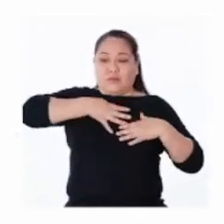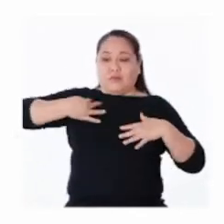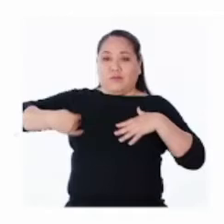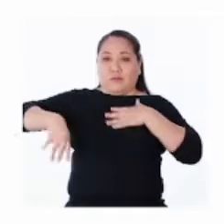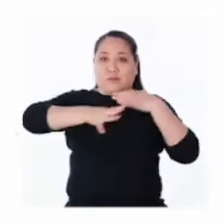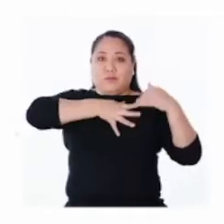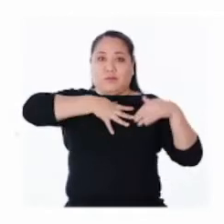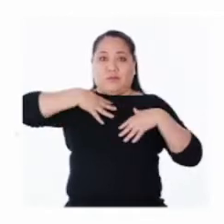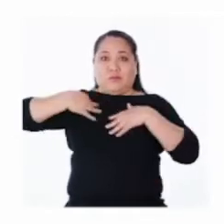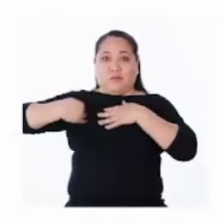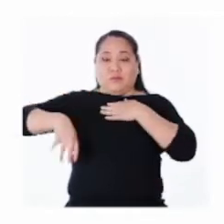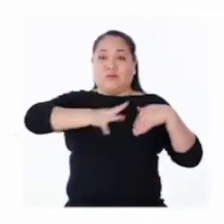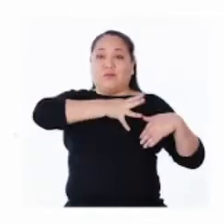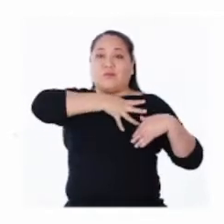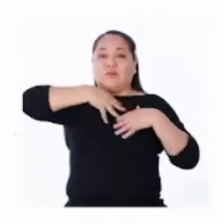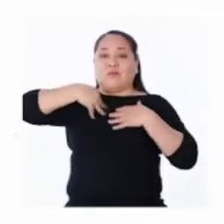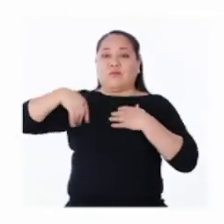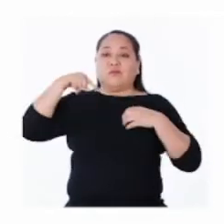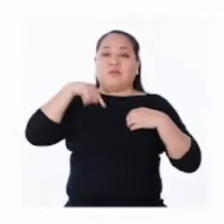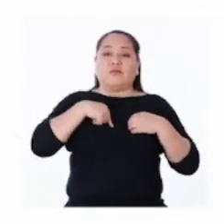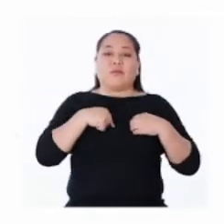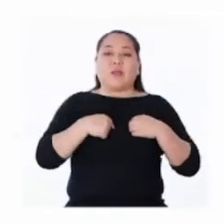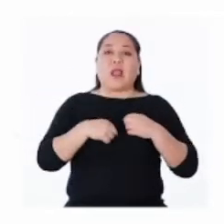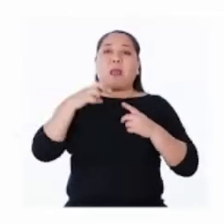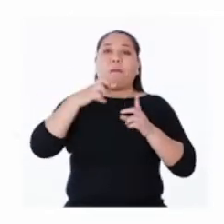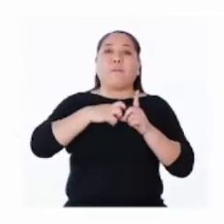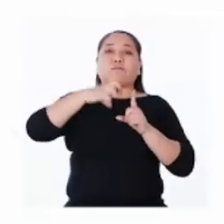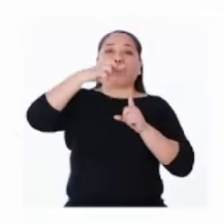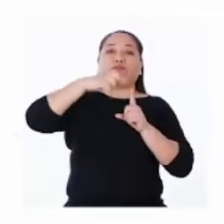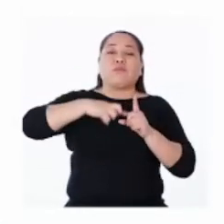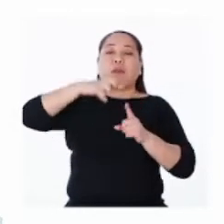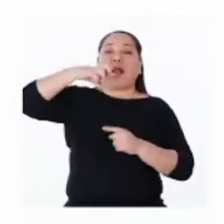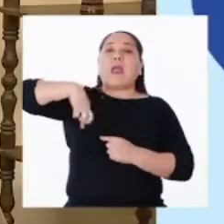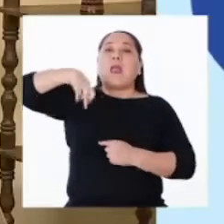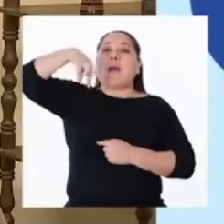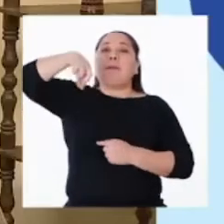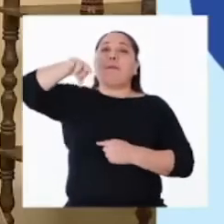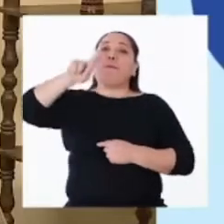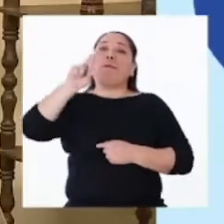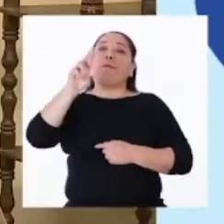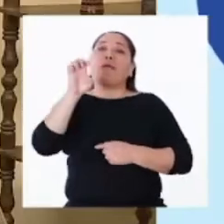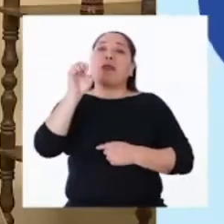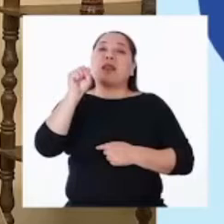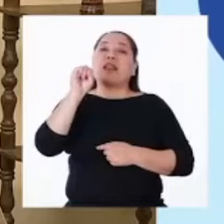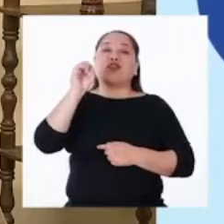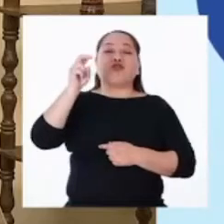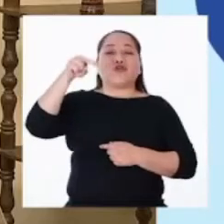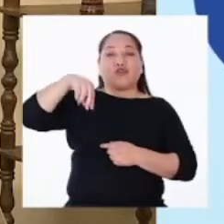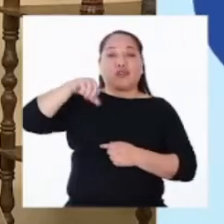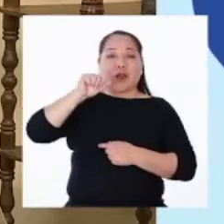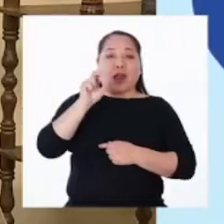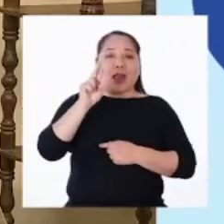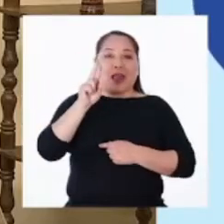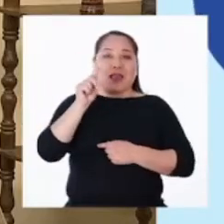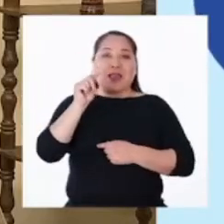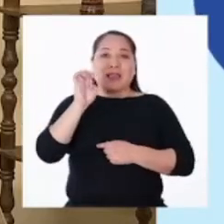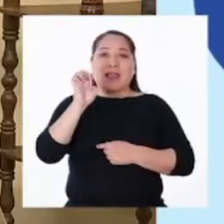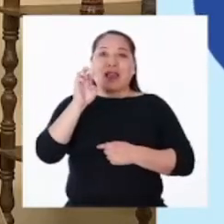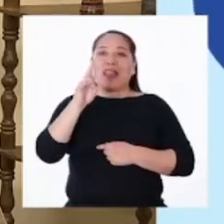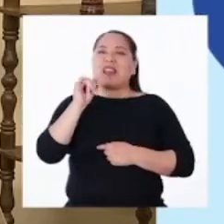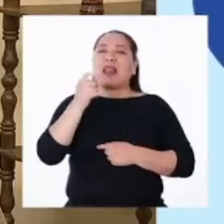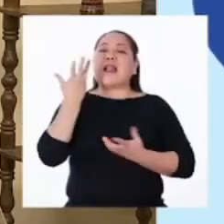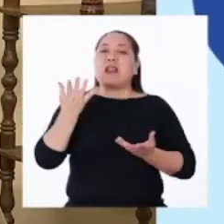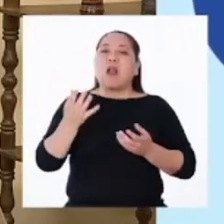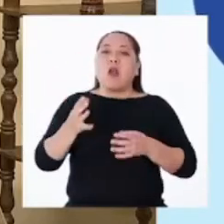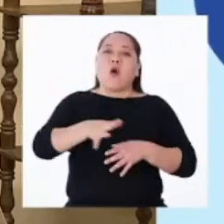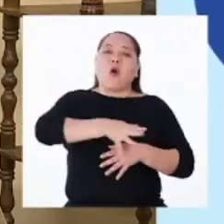el tamaño y la flexibilidad de las arterias, se genera la presión arterial. Exacto, Mario. Esta es una parte